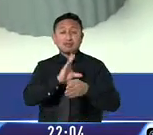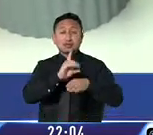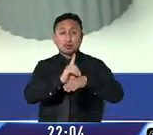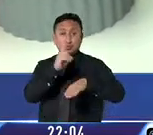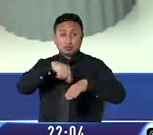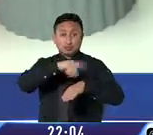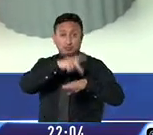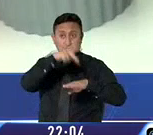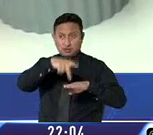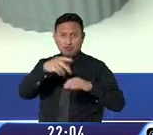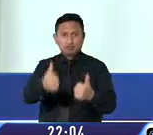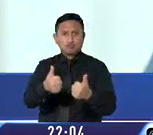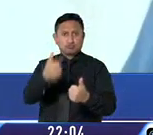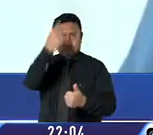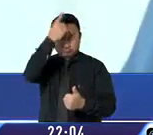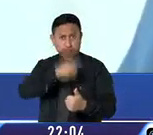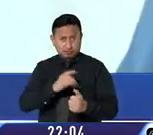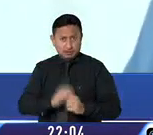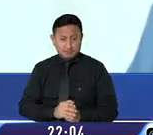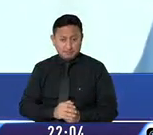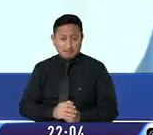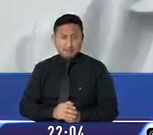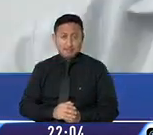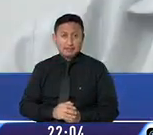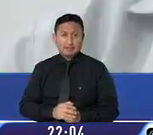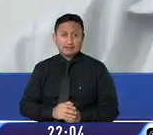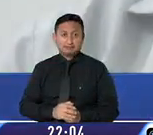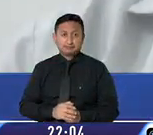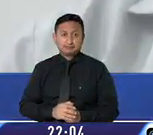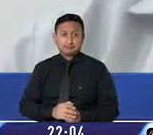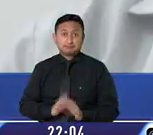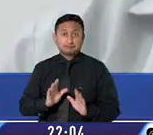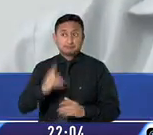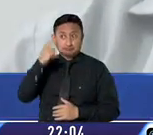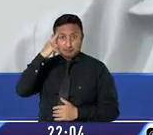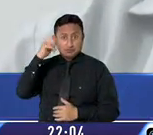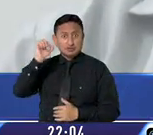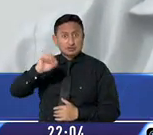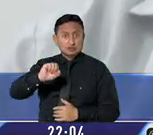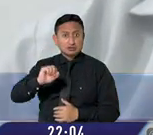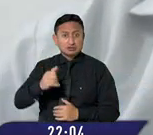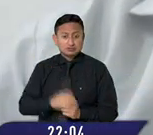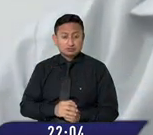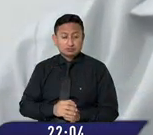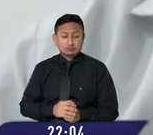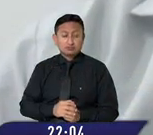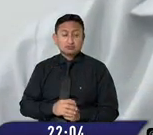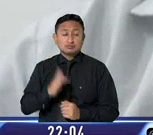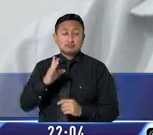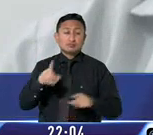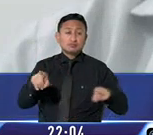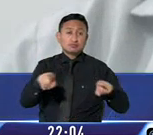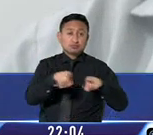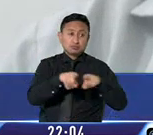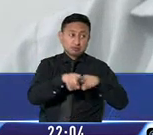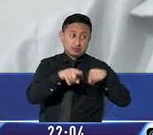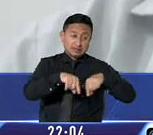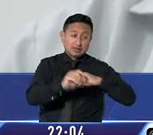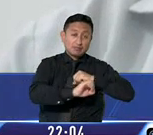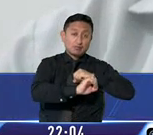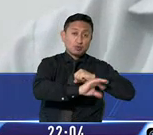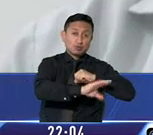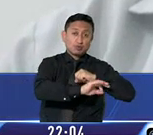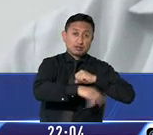Pichincha aplauden la decisión, aunque demorada, dicen. Pero creemos que es necesario también a la par hacer una campaña de promoción para